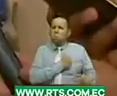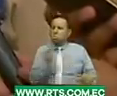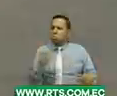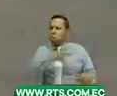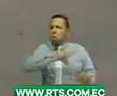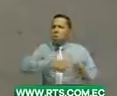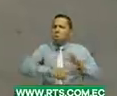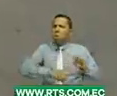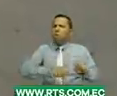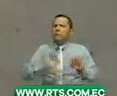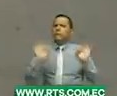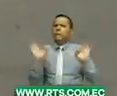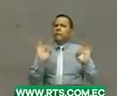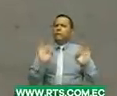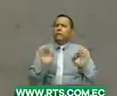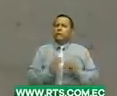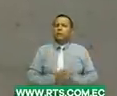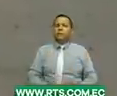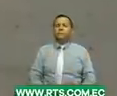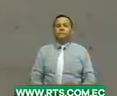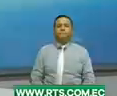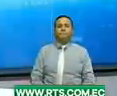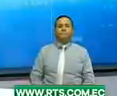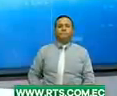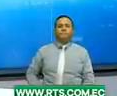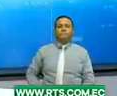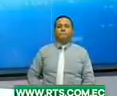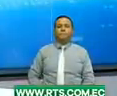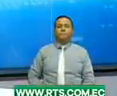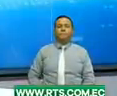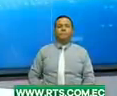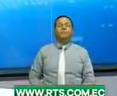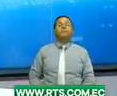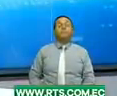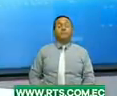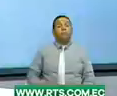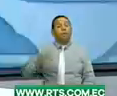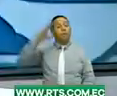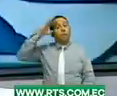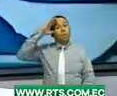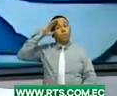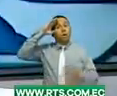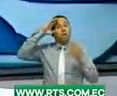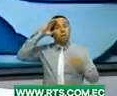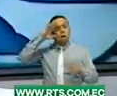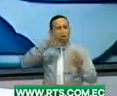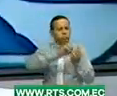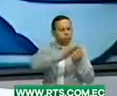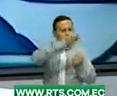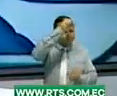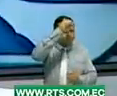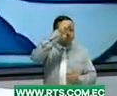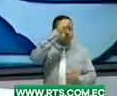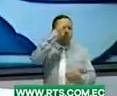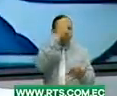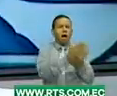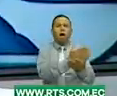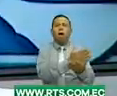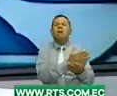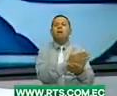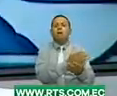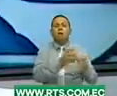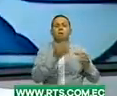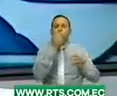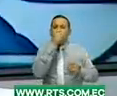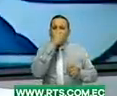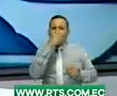hecho. Informó Julio César Saura. La policía decomisó varios bloques de droga durante operativos de rutina en el distrito Pascuales.